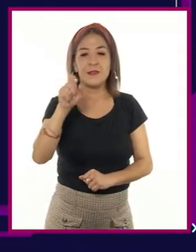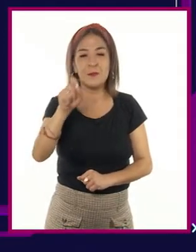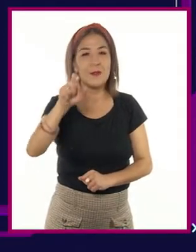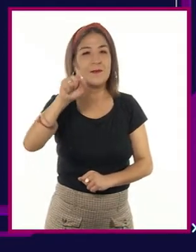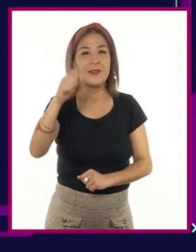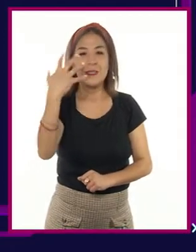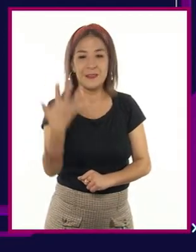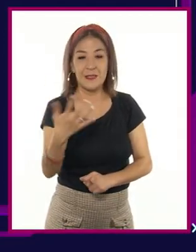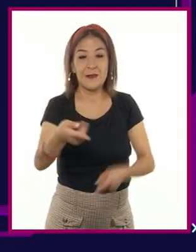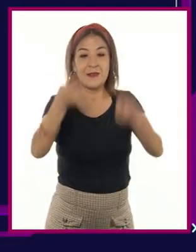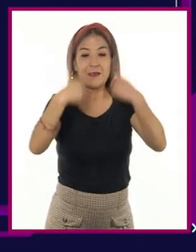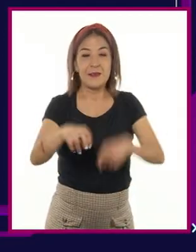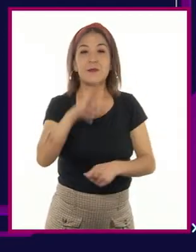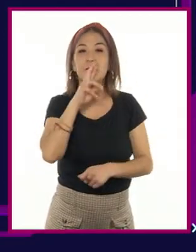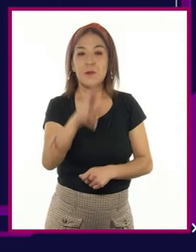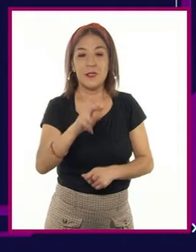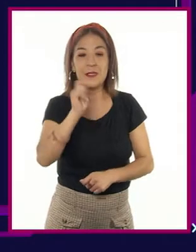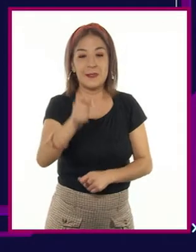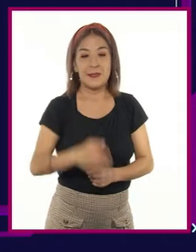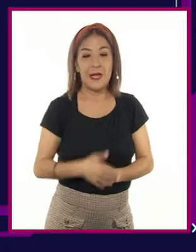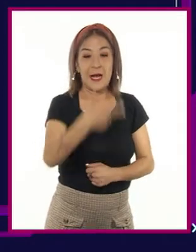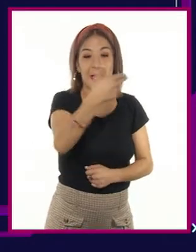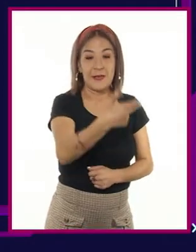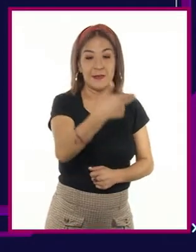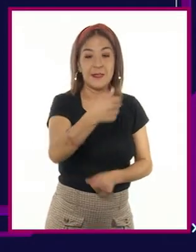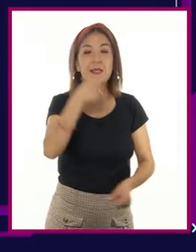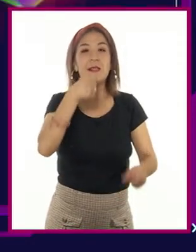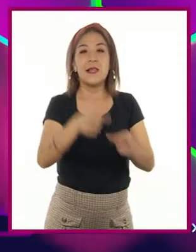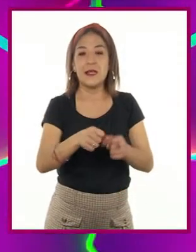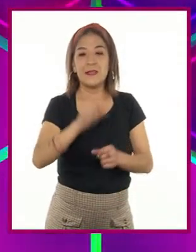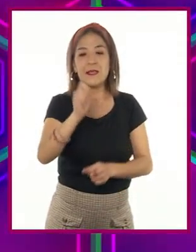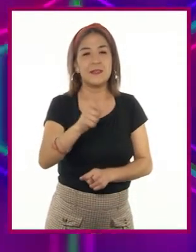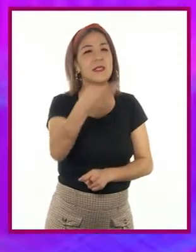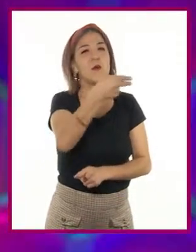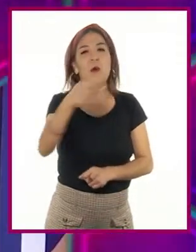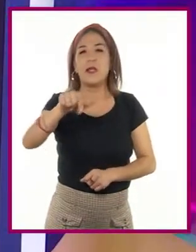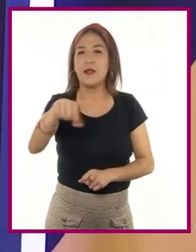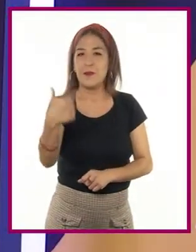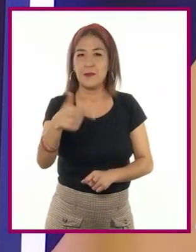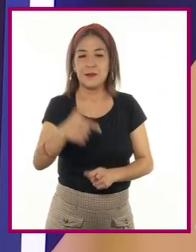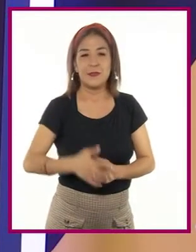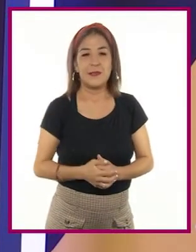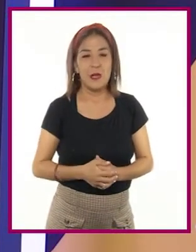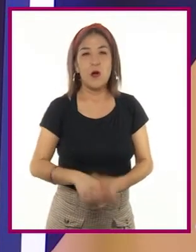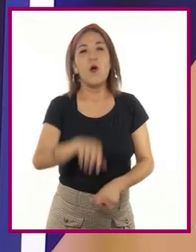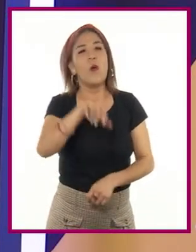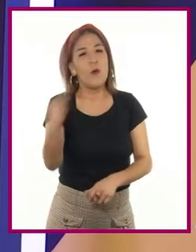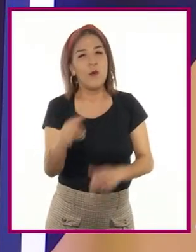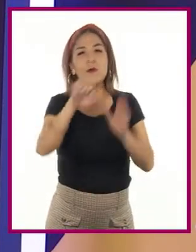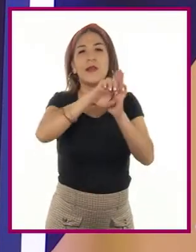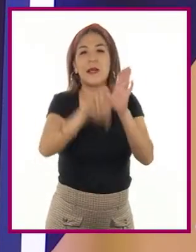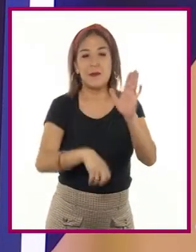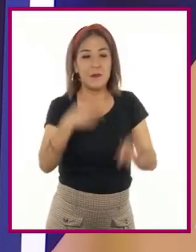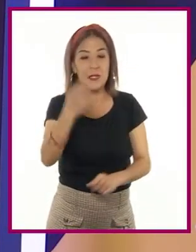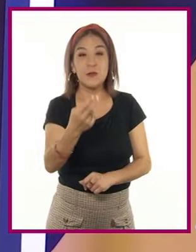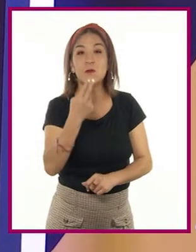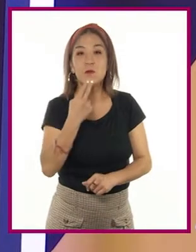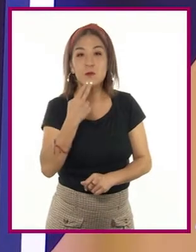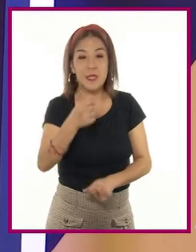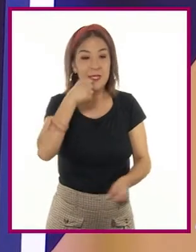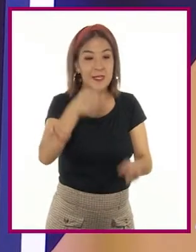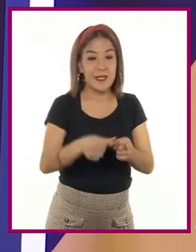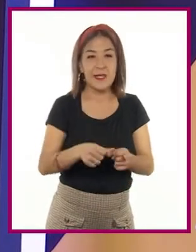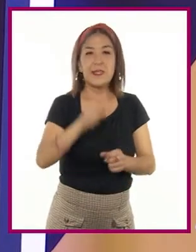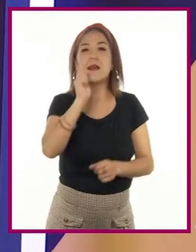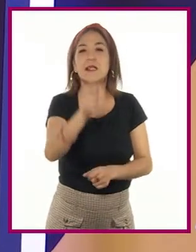resolverla se obtiene que la incógnita h es igual a 12 otros ejemplos en donde se utilizan literales